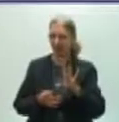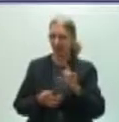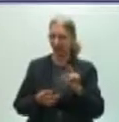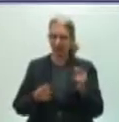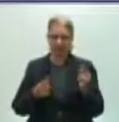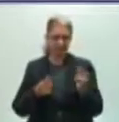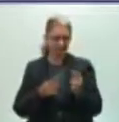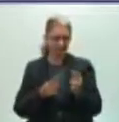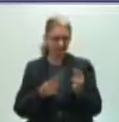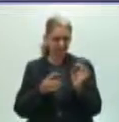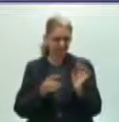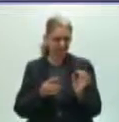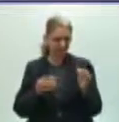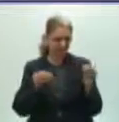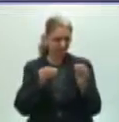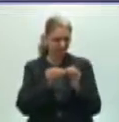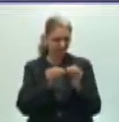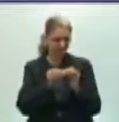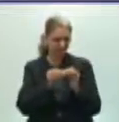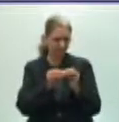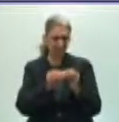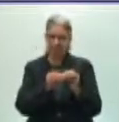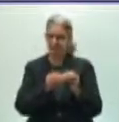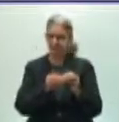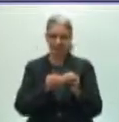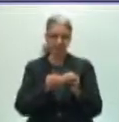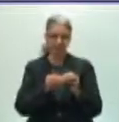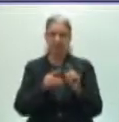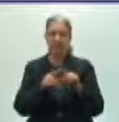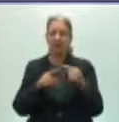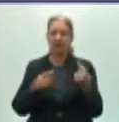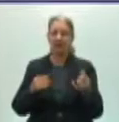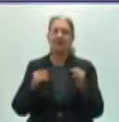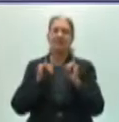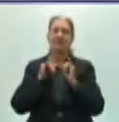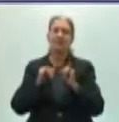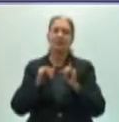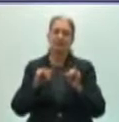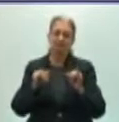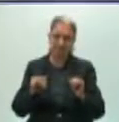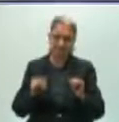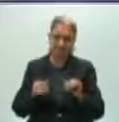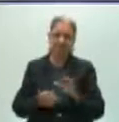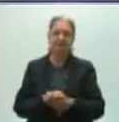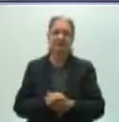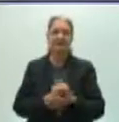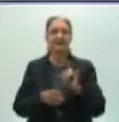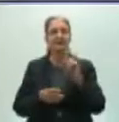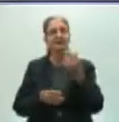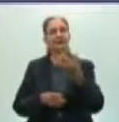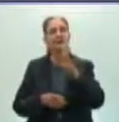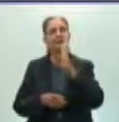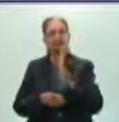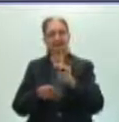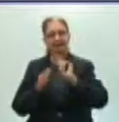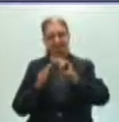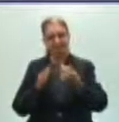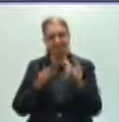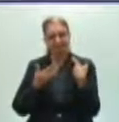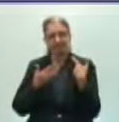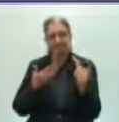coincidan? Esto está dado por la información. En el segundo inciso nos decían